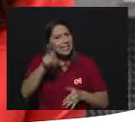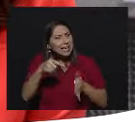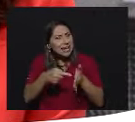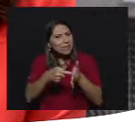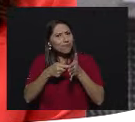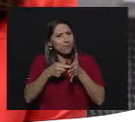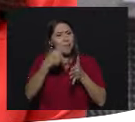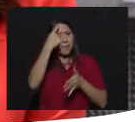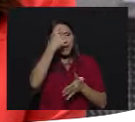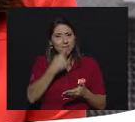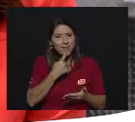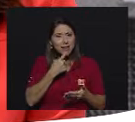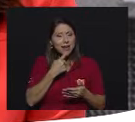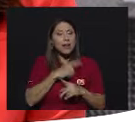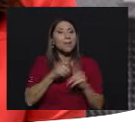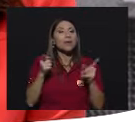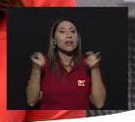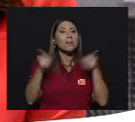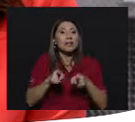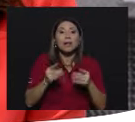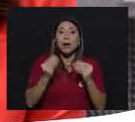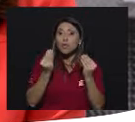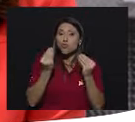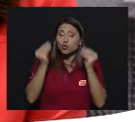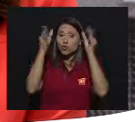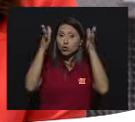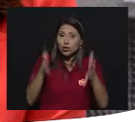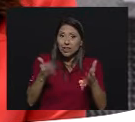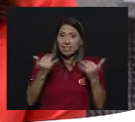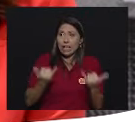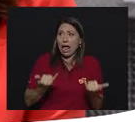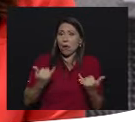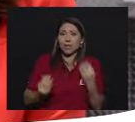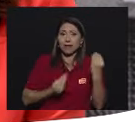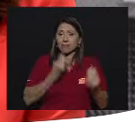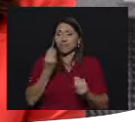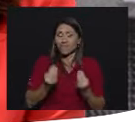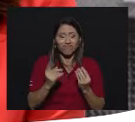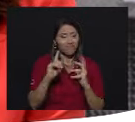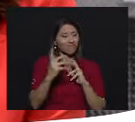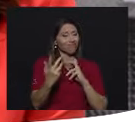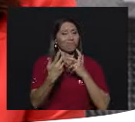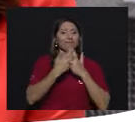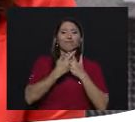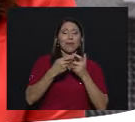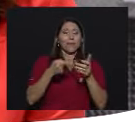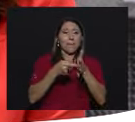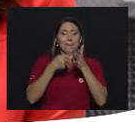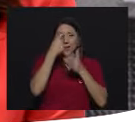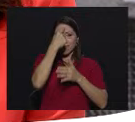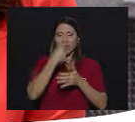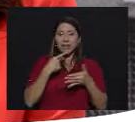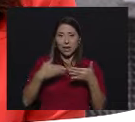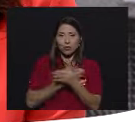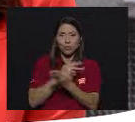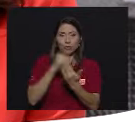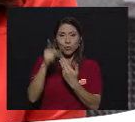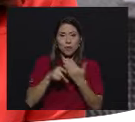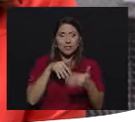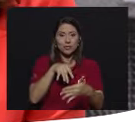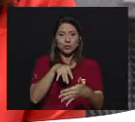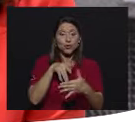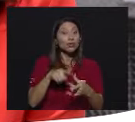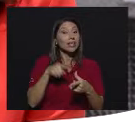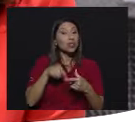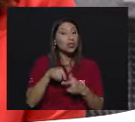Eso, lo que pasa es que muchos docentes que hoy están en las aulas no están con el perfil que requieren los nuevos programas de estudio, ¿verdad? Sí.